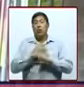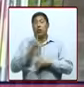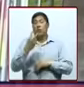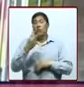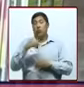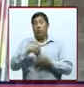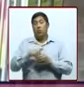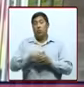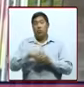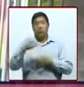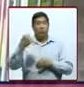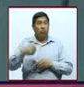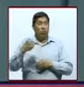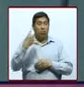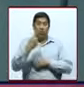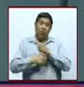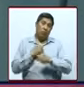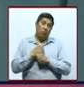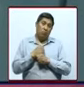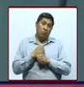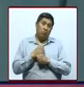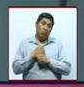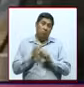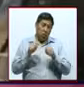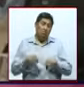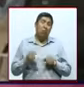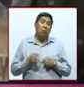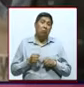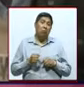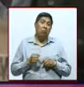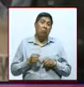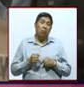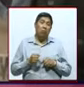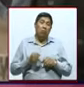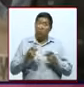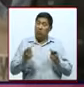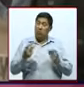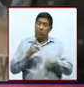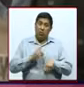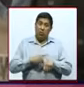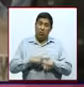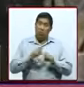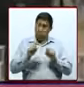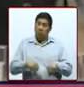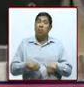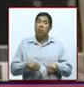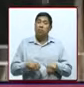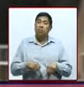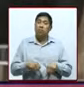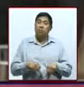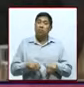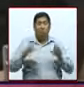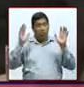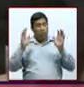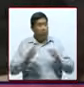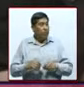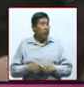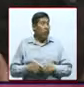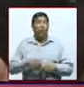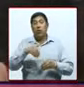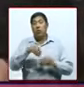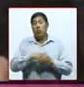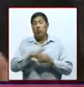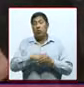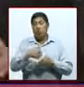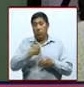procesos electorales en un año. Si optimizamos los tiempos es posible. Por supuesto que las